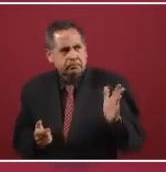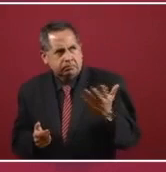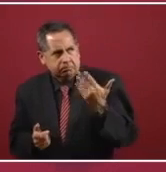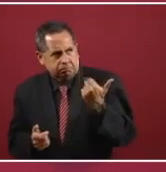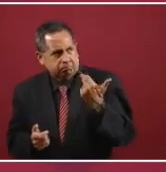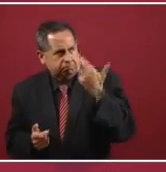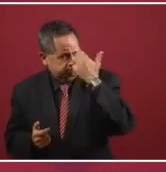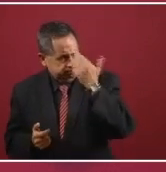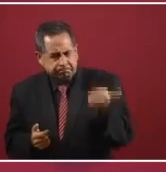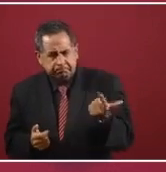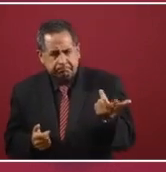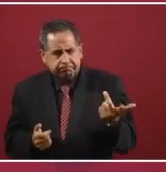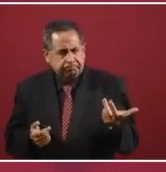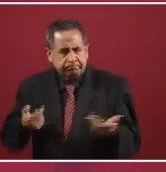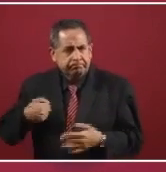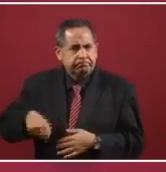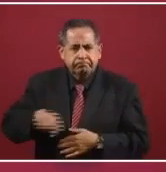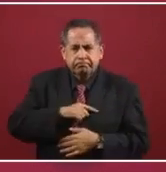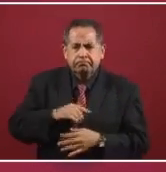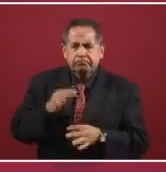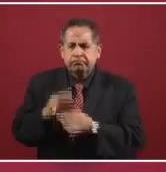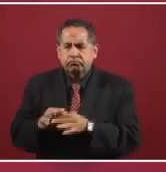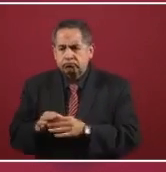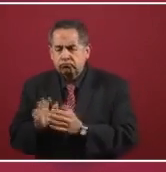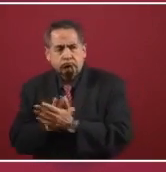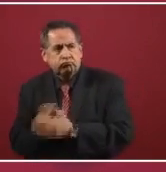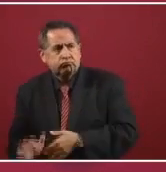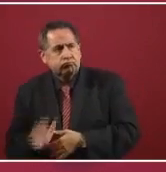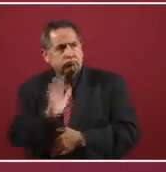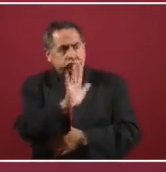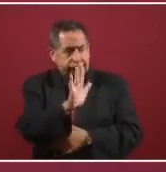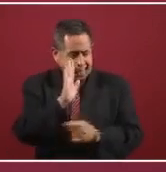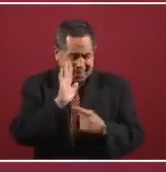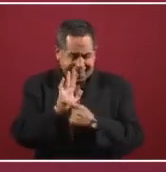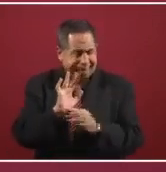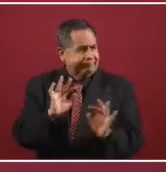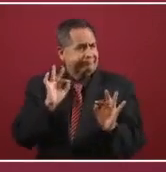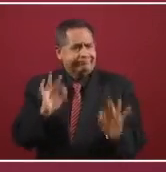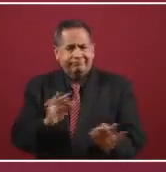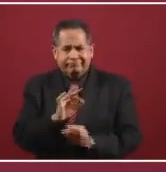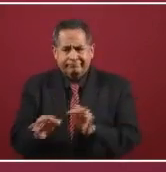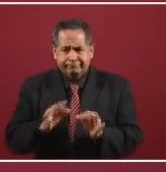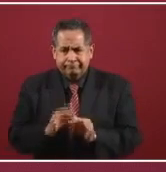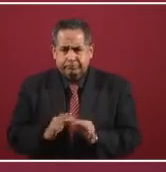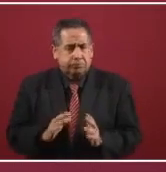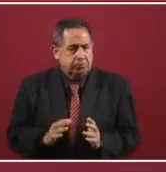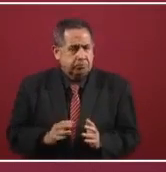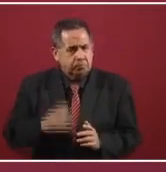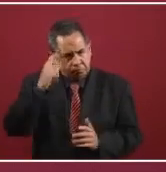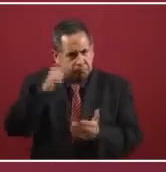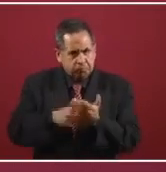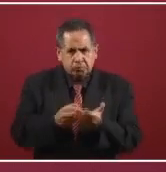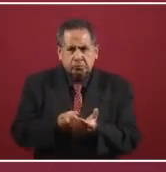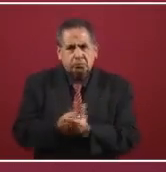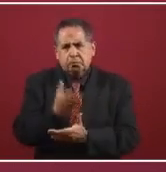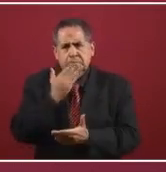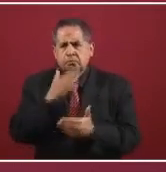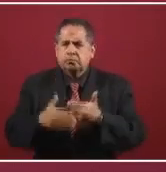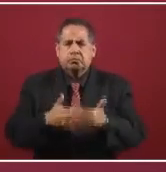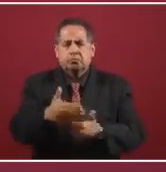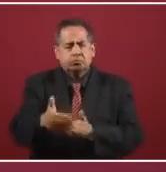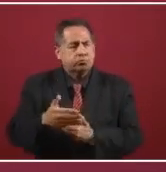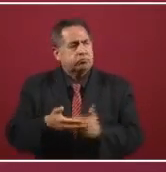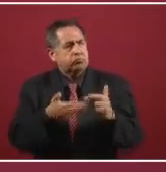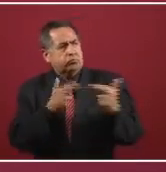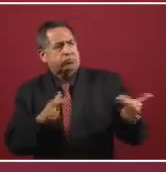medidas cuando tienes los datos que te acabo de referir. Entonces, yo creo que vamos en un buen camino y podemos tener una buena relación con